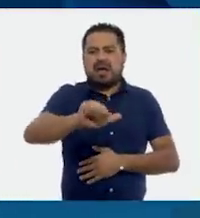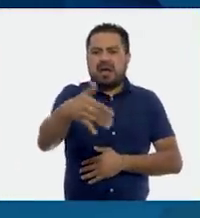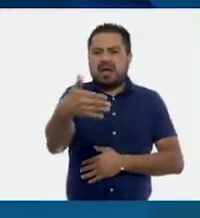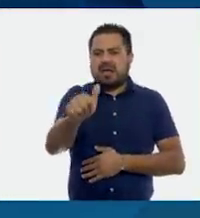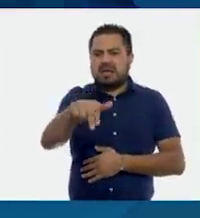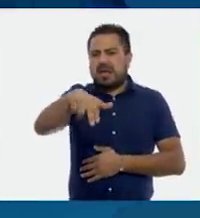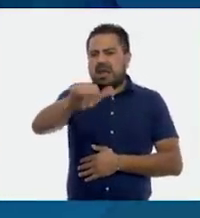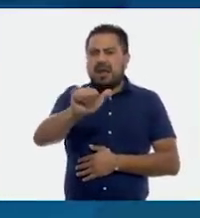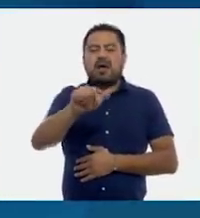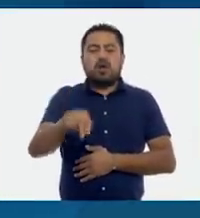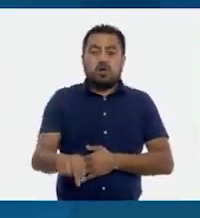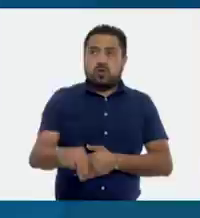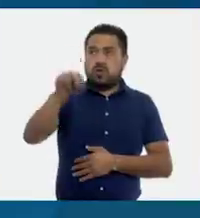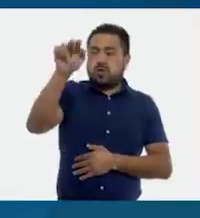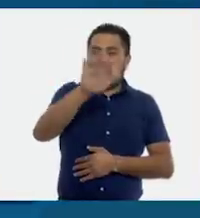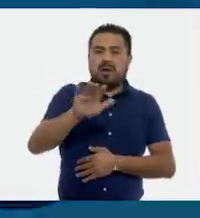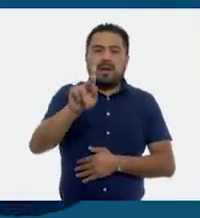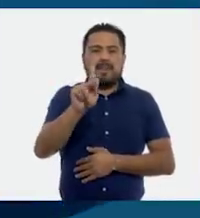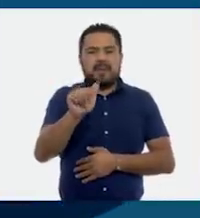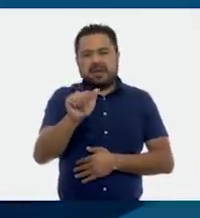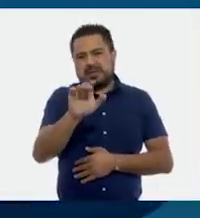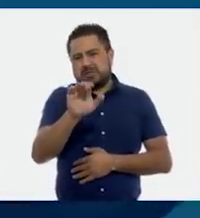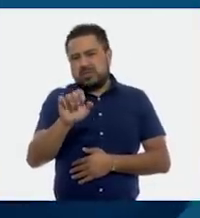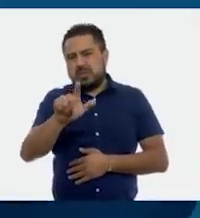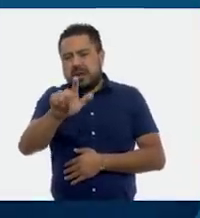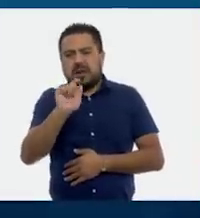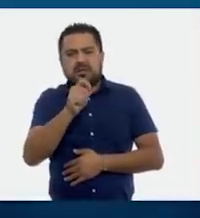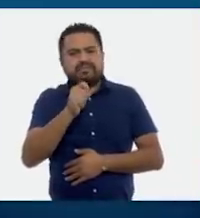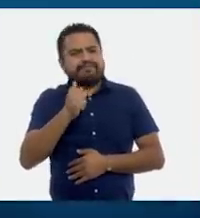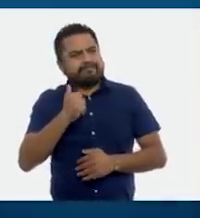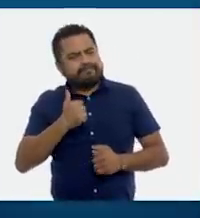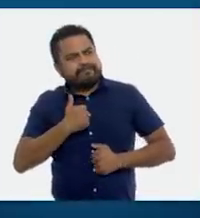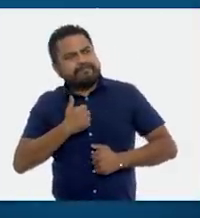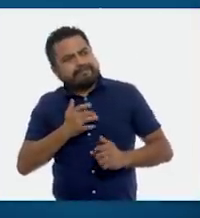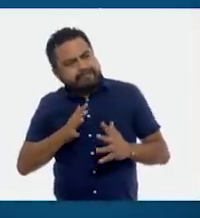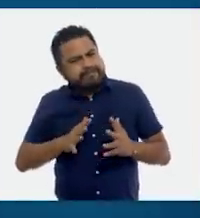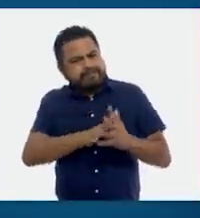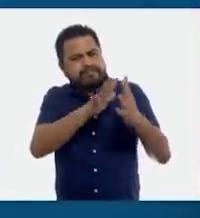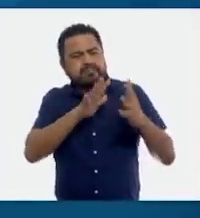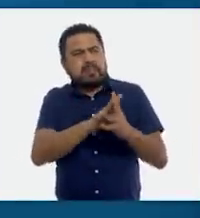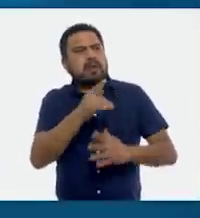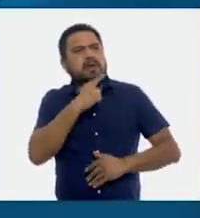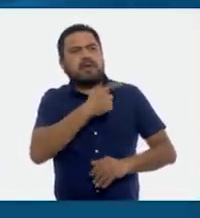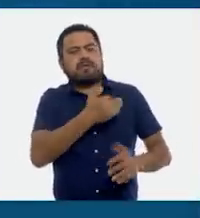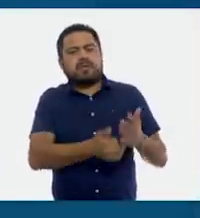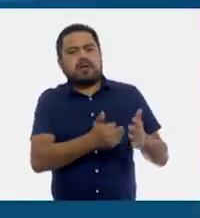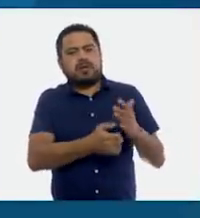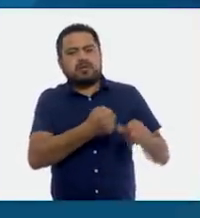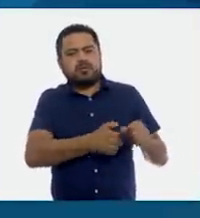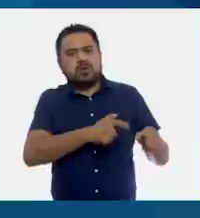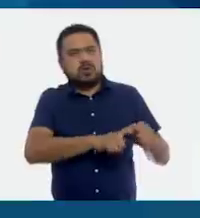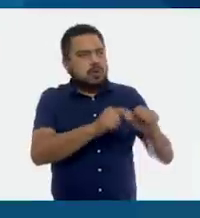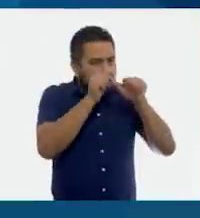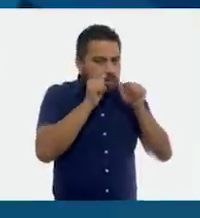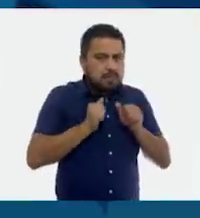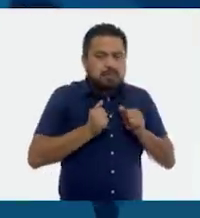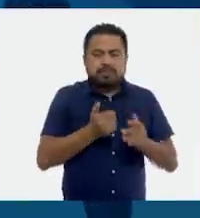contra. En el norte, Pascual Orozco se levantó en armas en defensa de algunas demandas sociales.